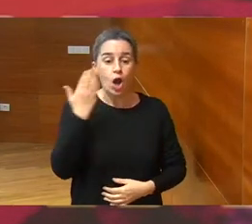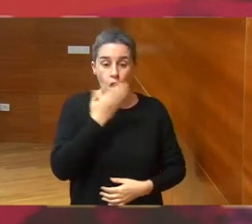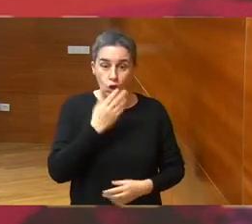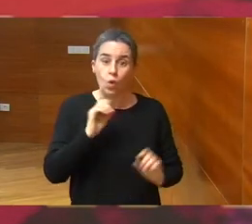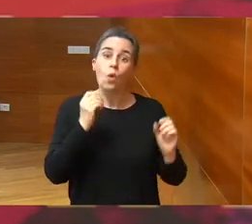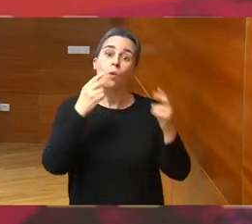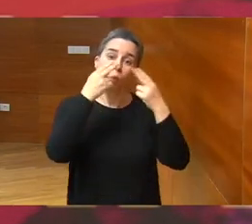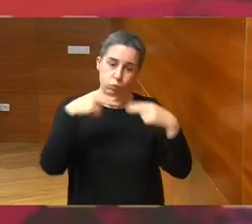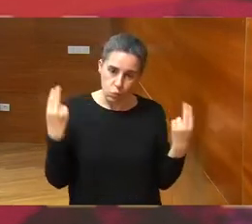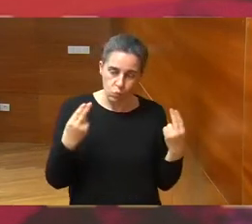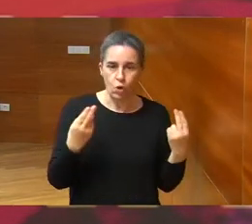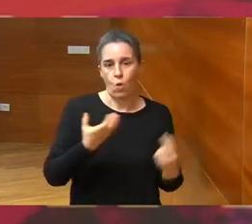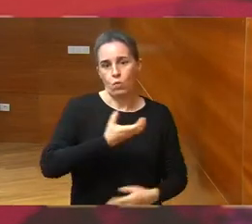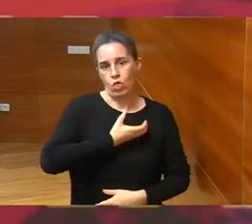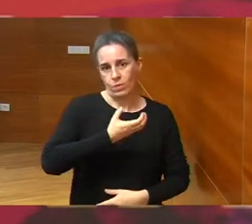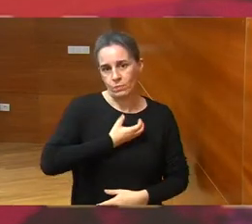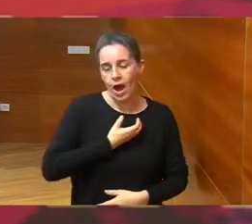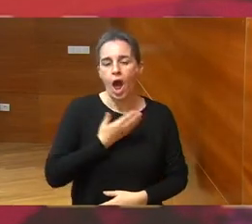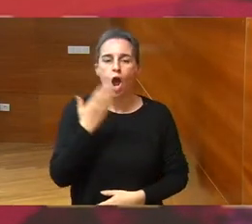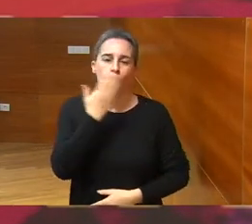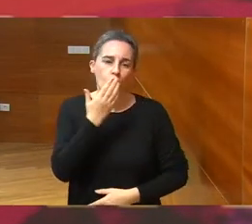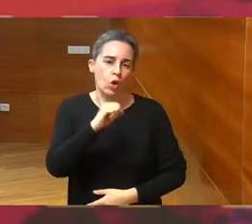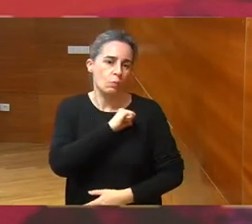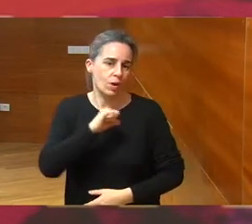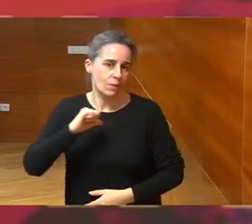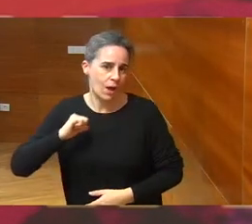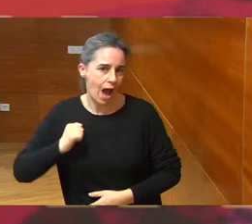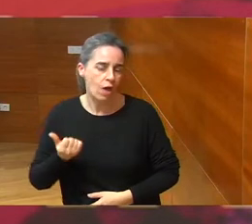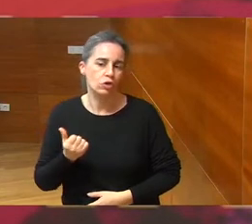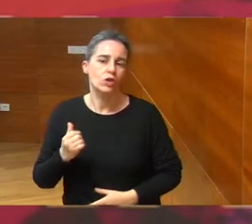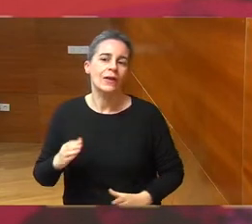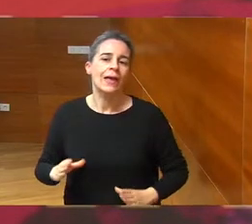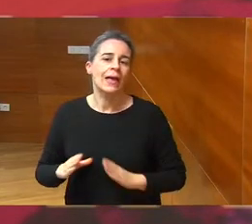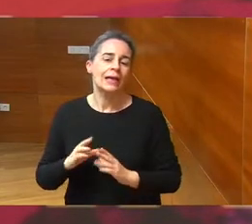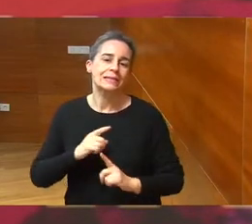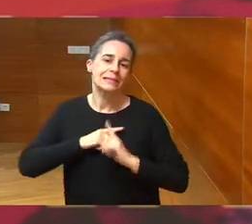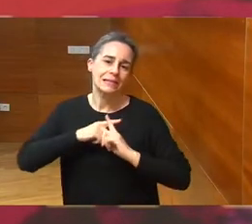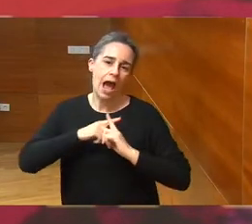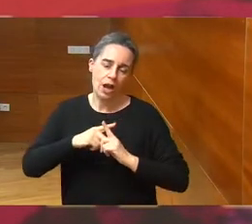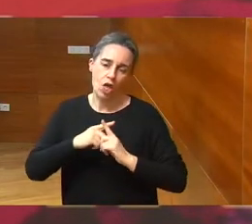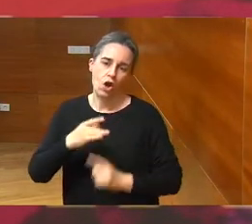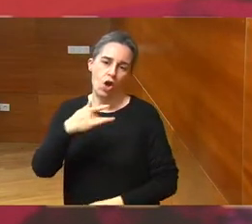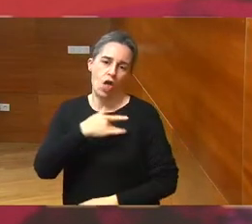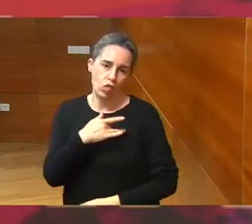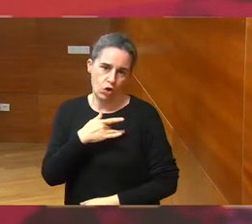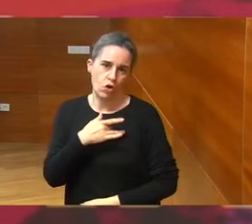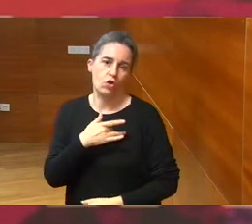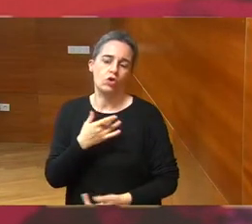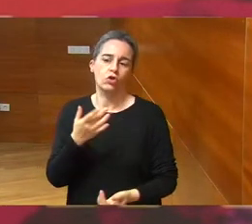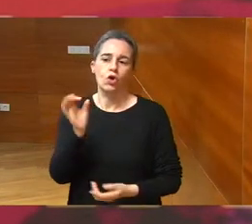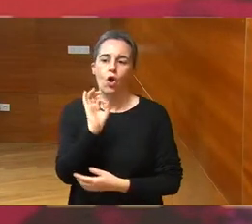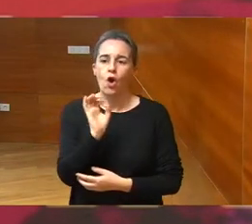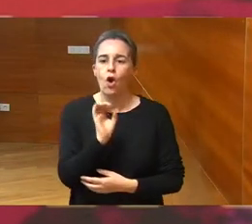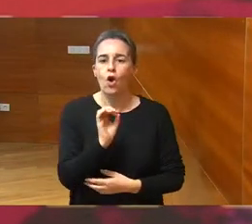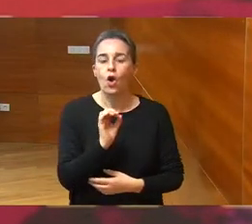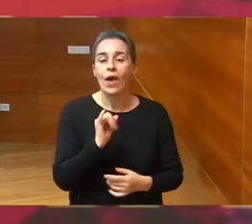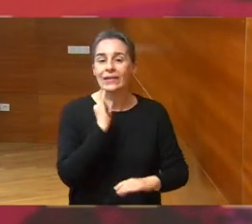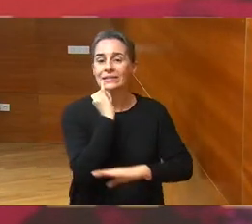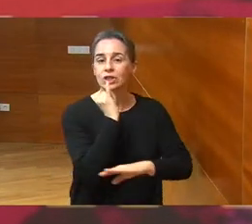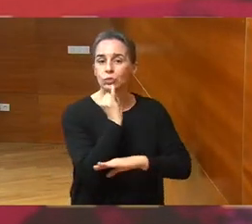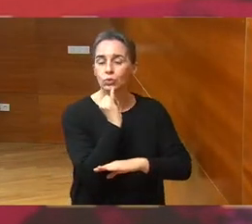privados como el balmis colegio x o Sagrado Corazón de campolongo San Luis gonzaga o instituto